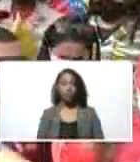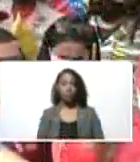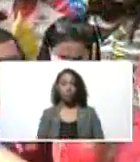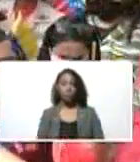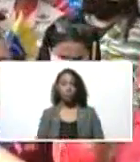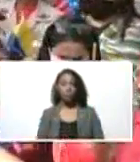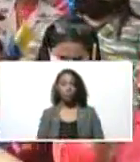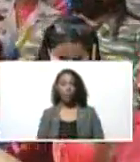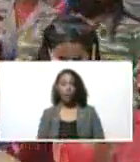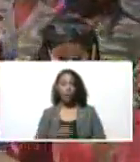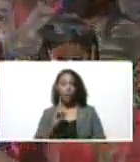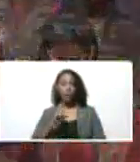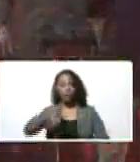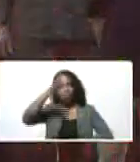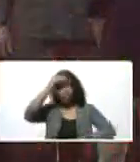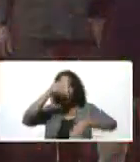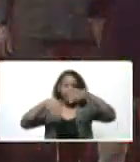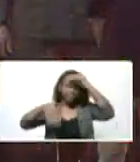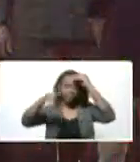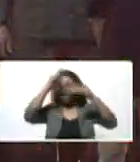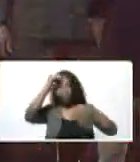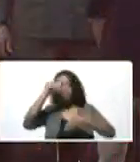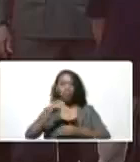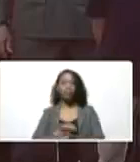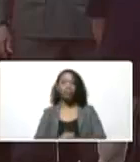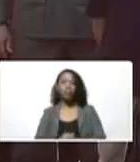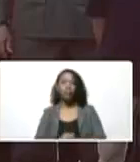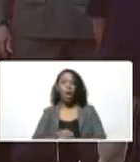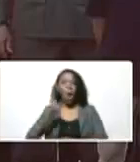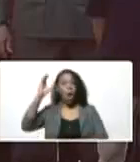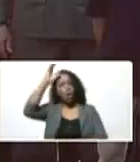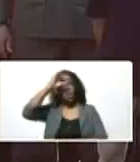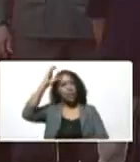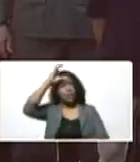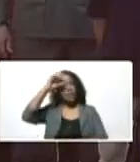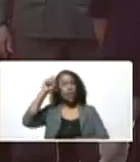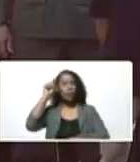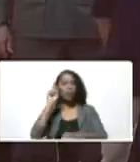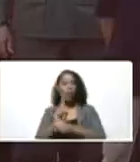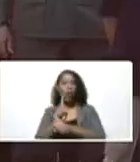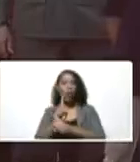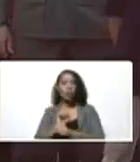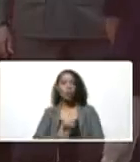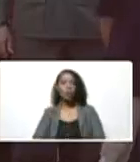y de un aprendizaje y una conciencia única.